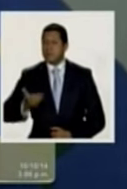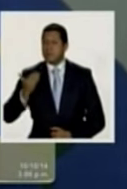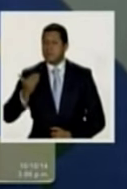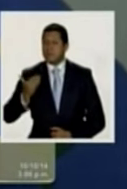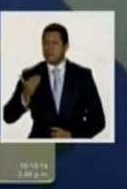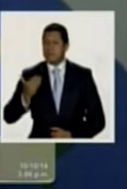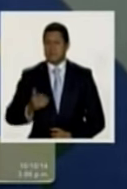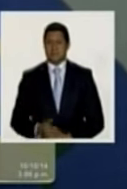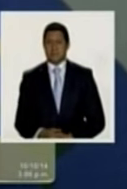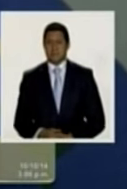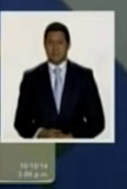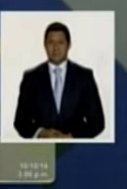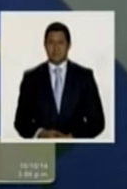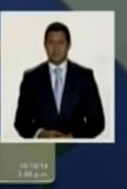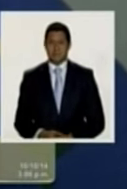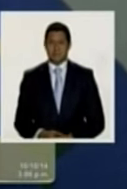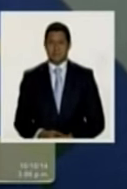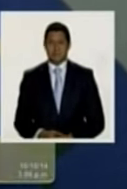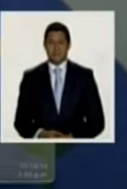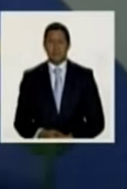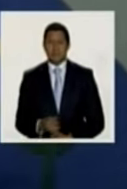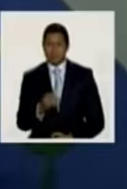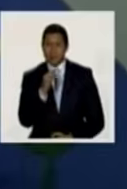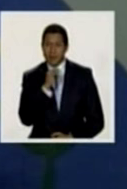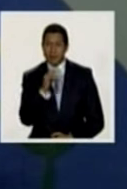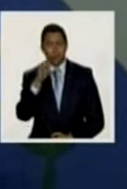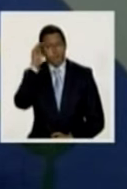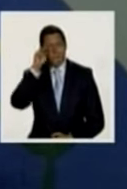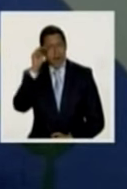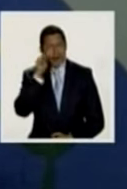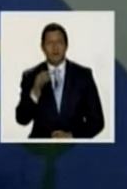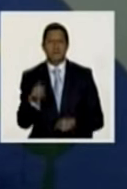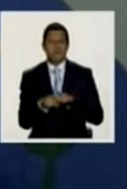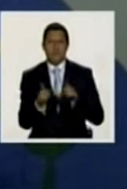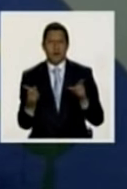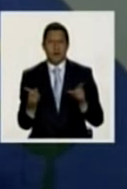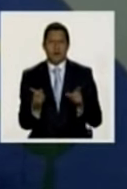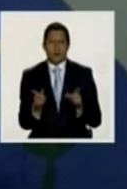punto de vista, te quiero decir, como maestro, como